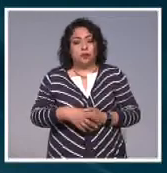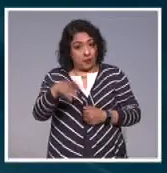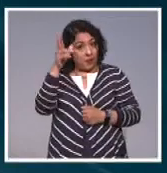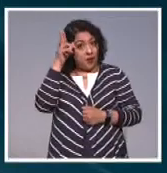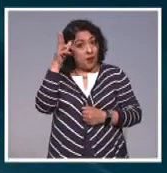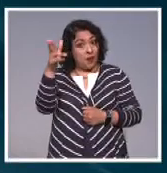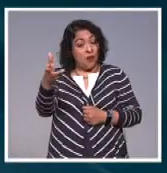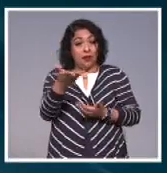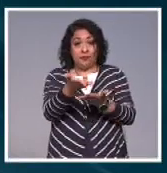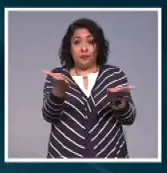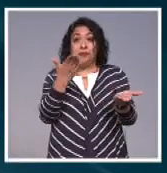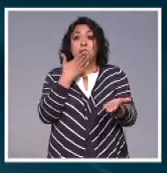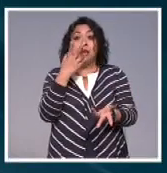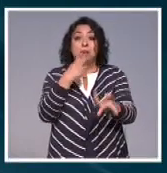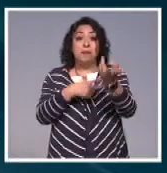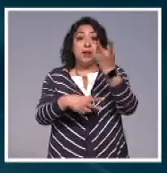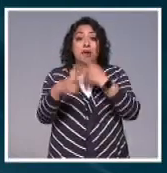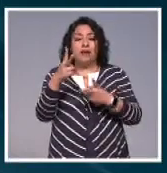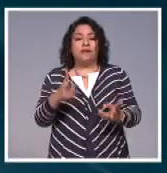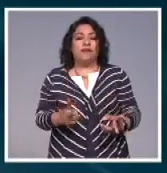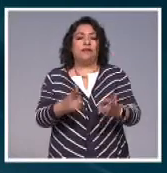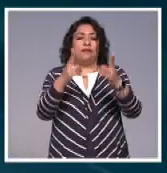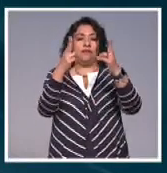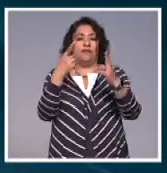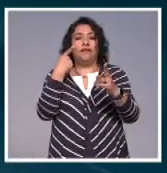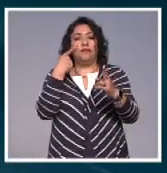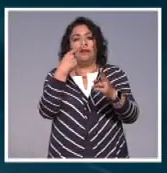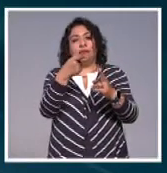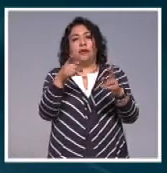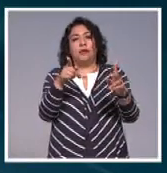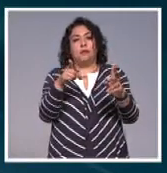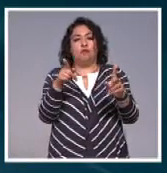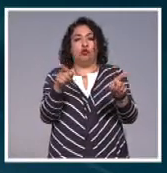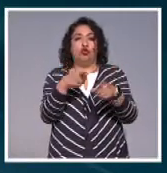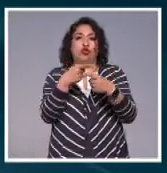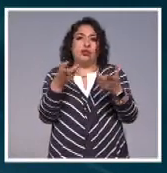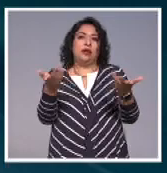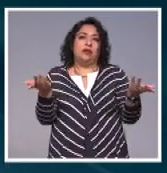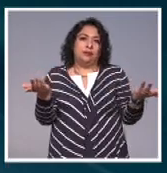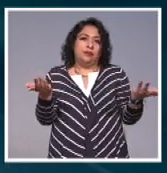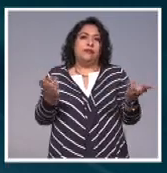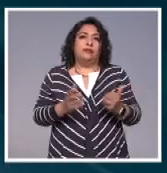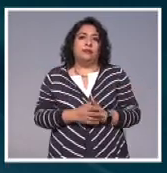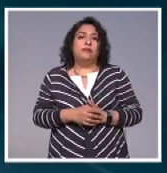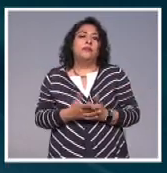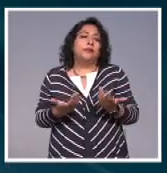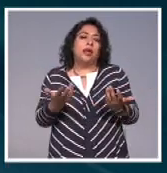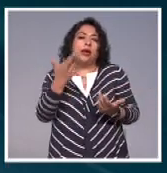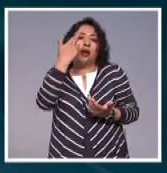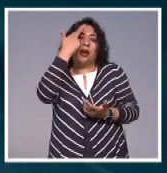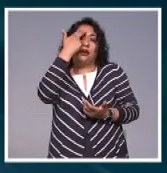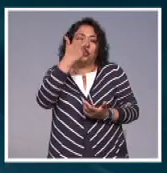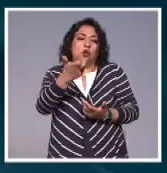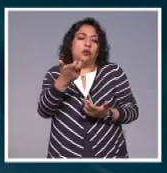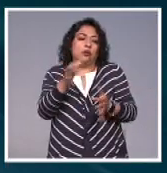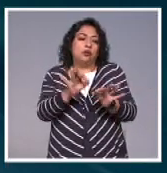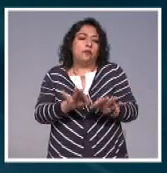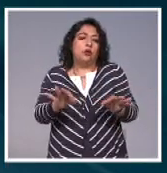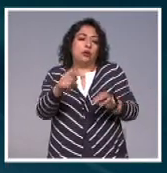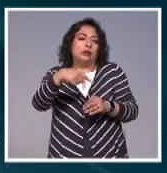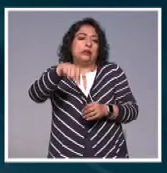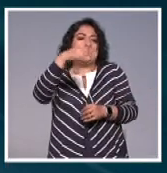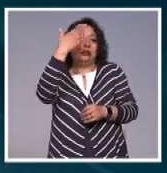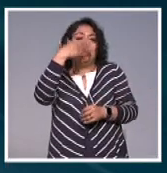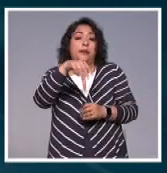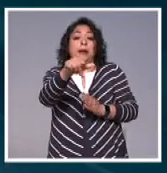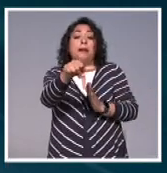Hola, ¿qué tal? Sean ustedes bienvenidos a un episodio más de Mirando Músicas. Por razones claras, evidentes e importantes que no necesito explicar,